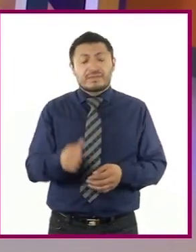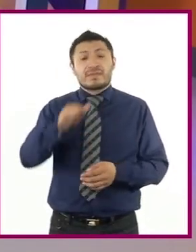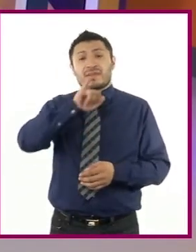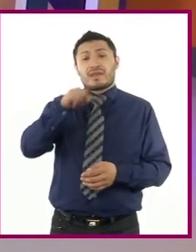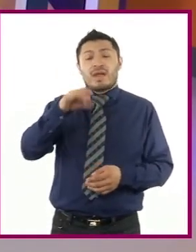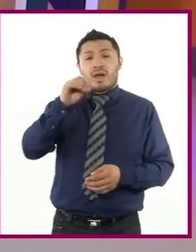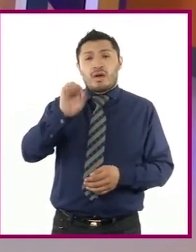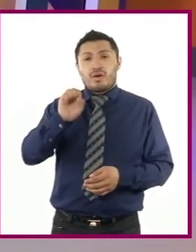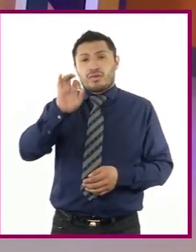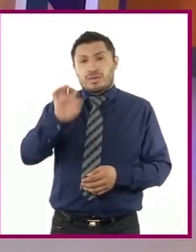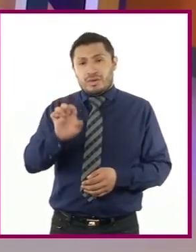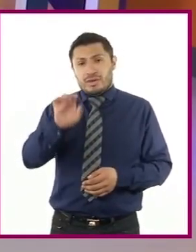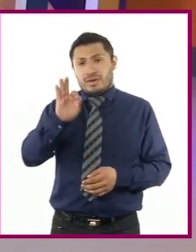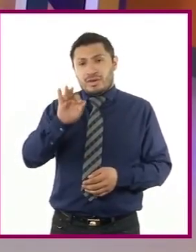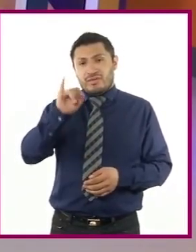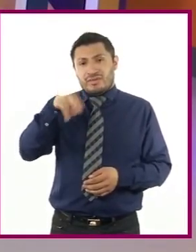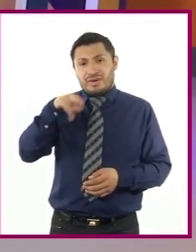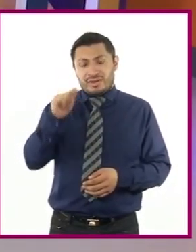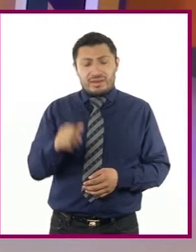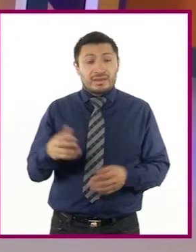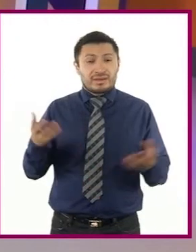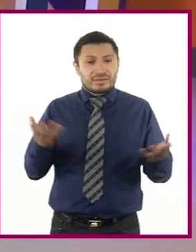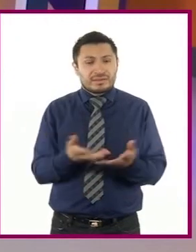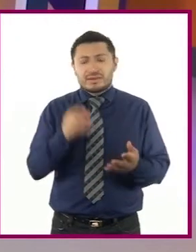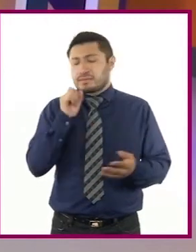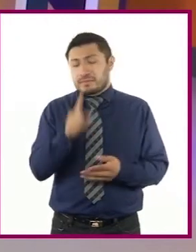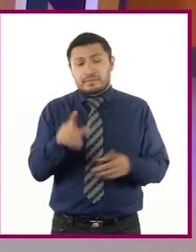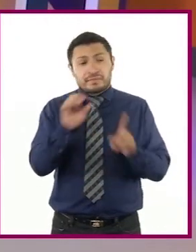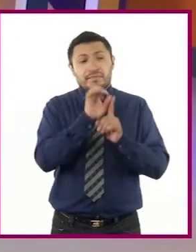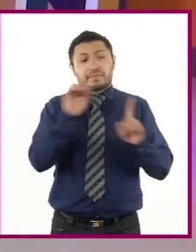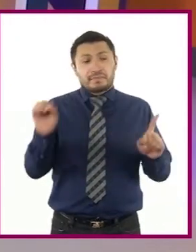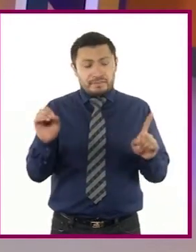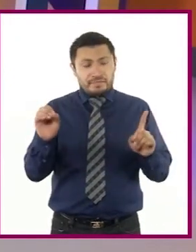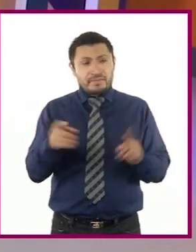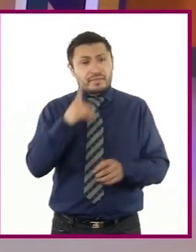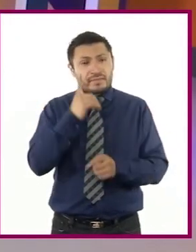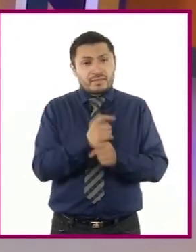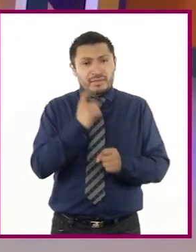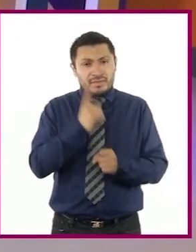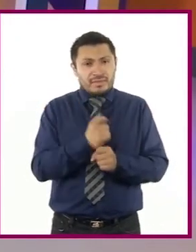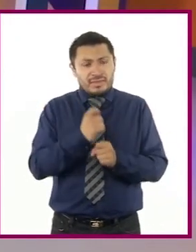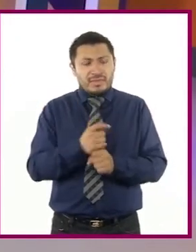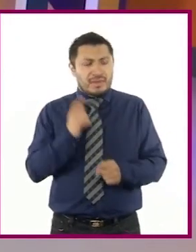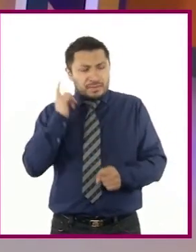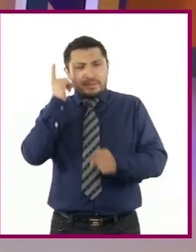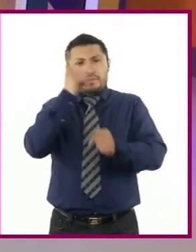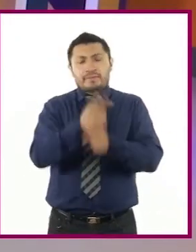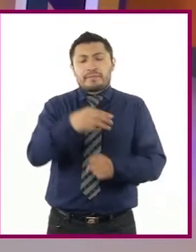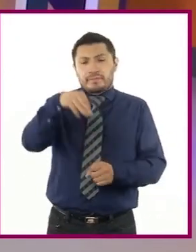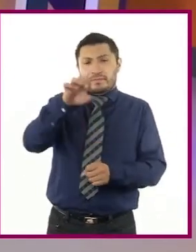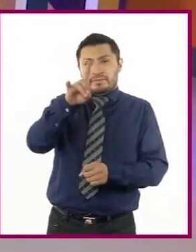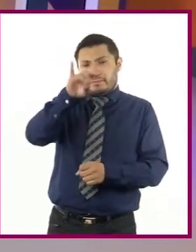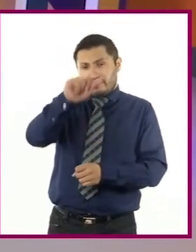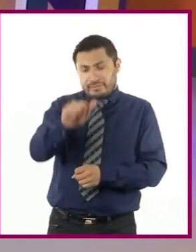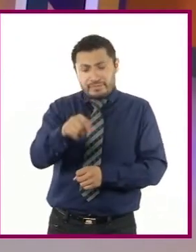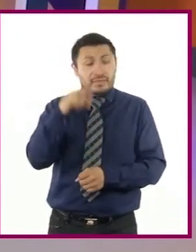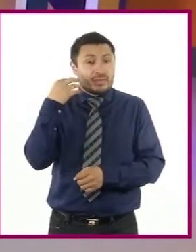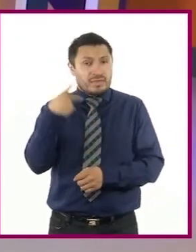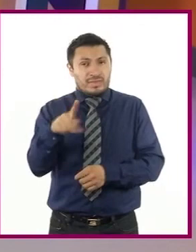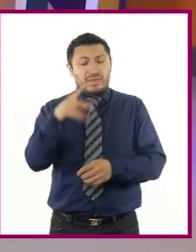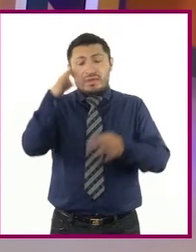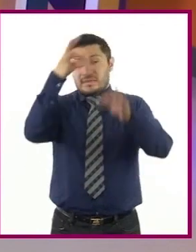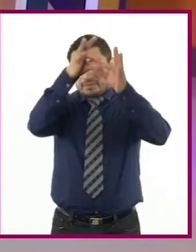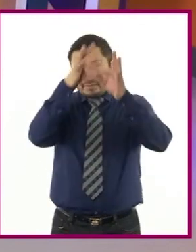de Josefina en la prueba, se realizan los mismos procedimientos. Primero, se calcula la media aritmética de sus